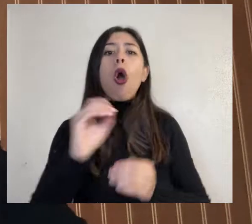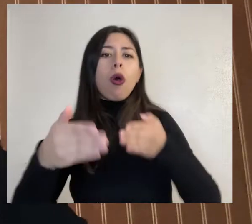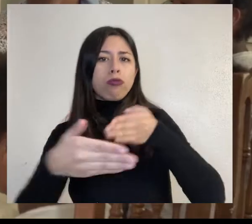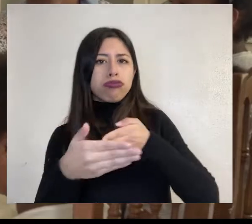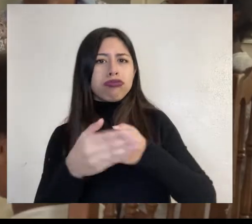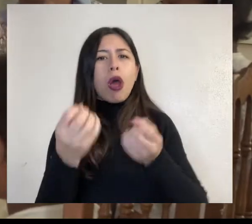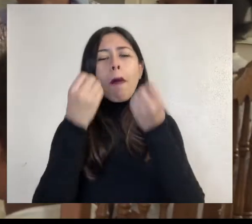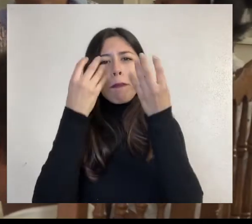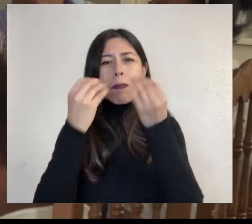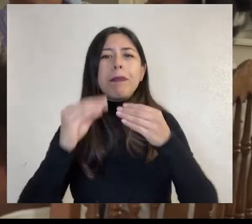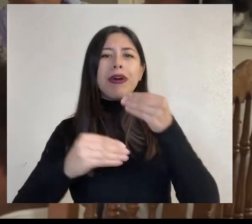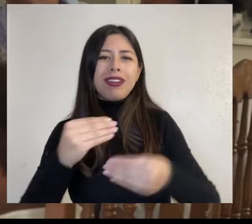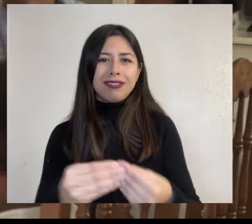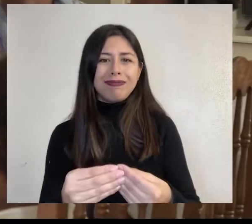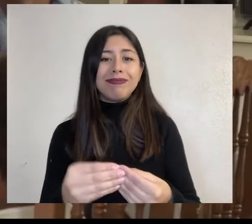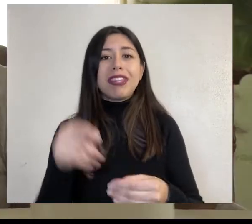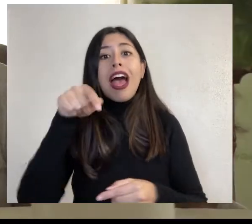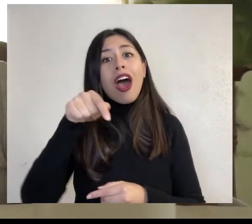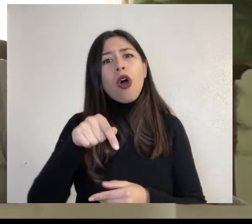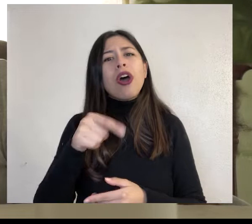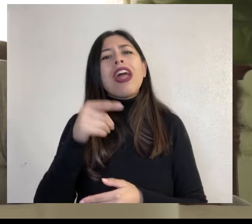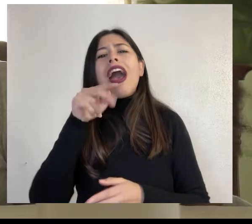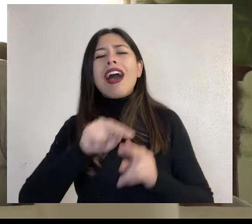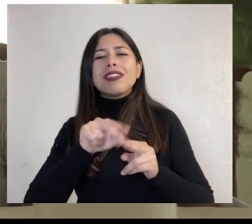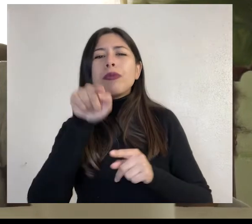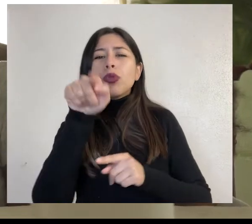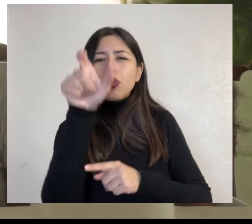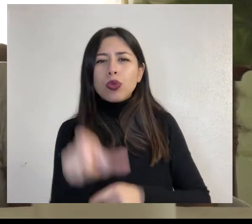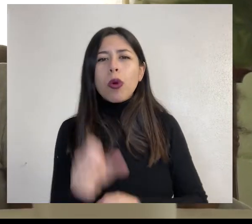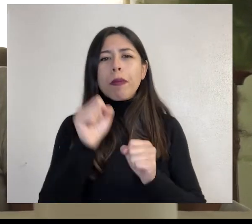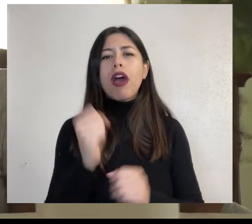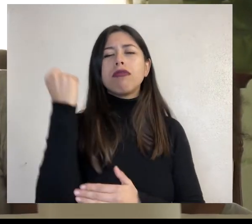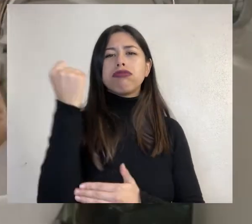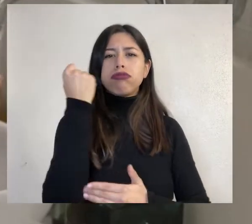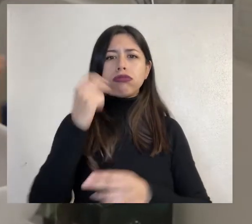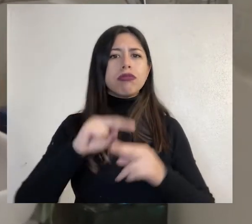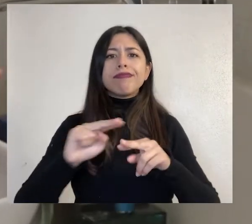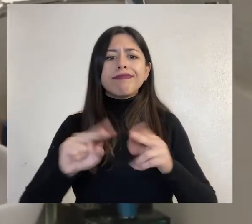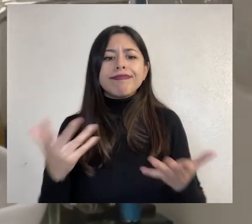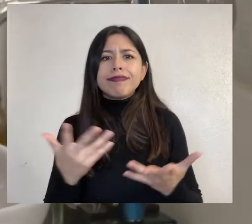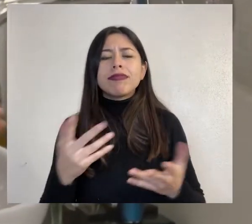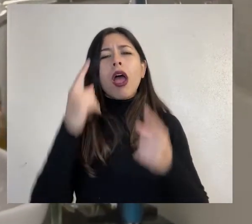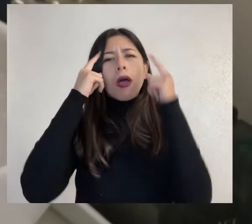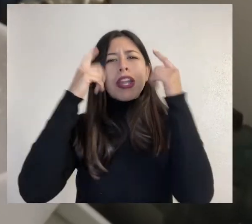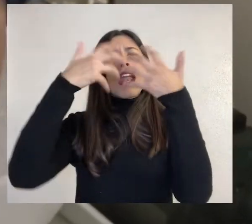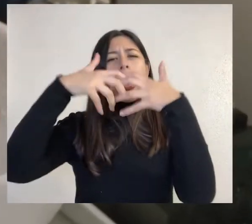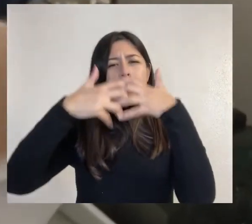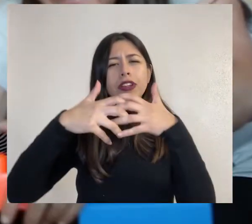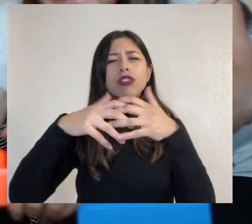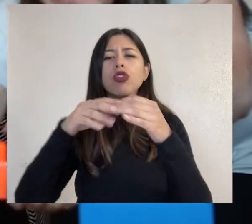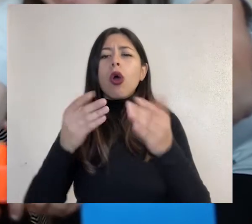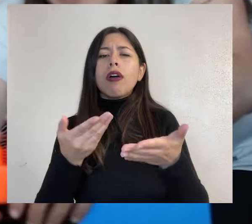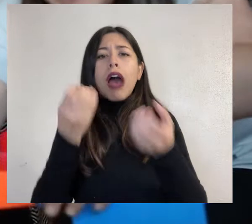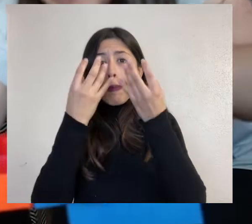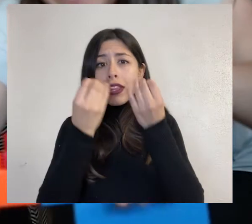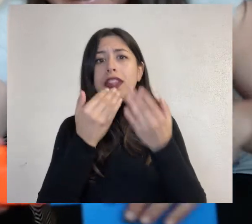Ahora, te proponemos que tú te la juegues por desarrollar autonomía en el generar espacios propicios para la reflexión, para el aprendizaje y para